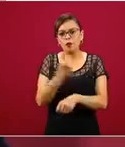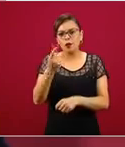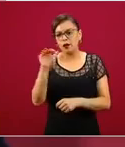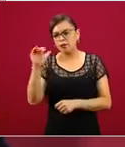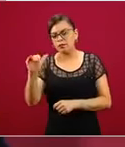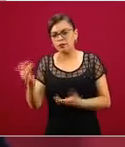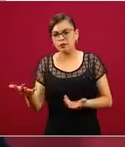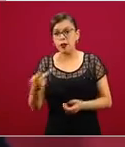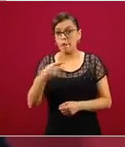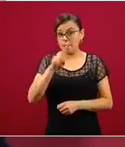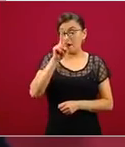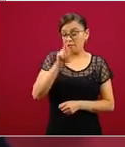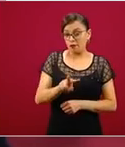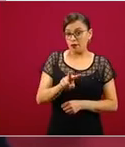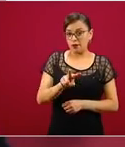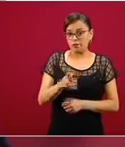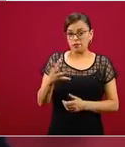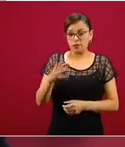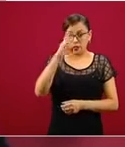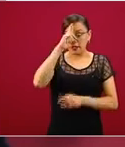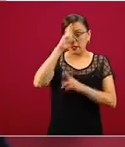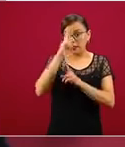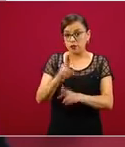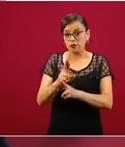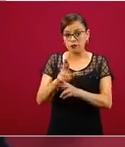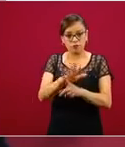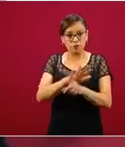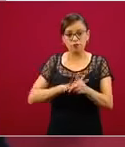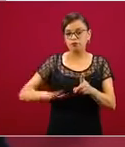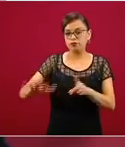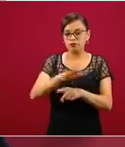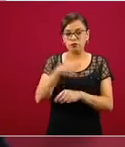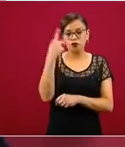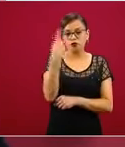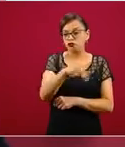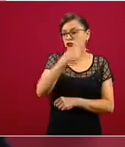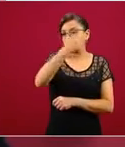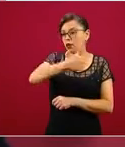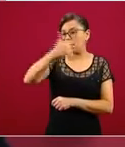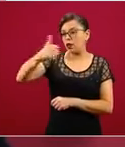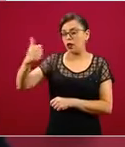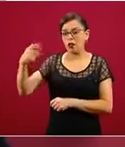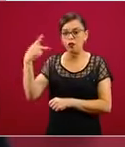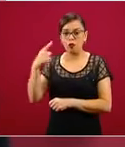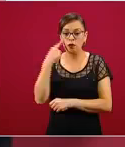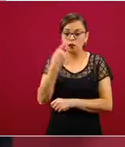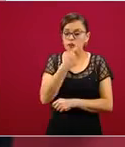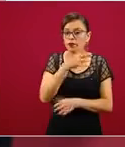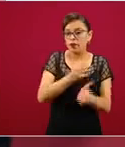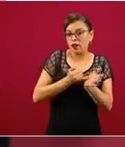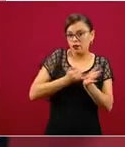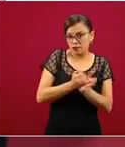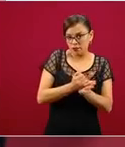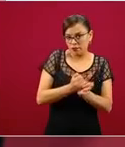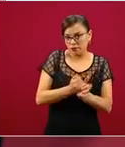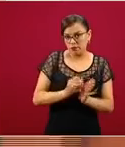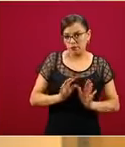a que cada quien tome sus decisiones. En México, deliberada y